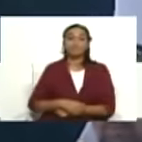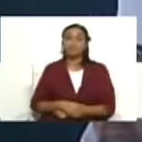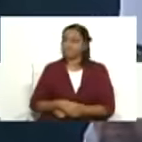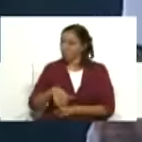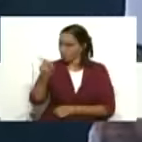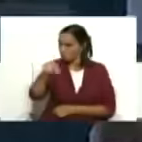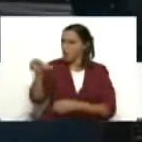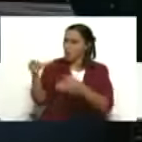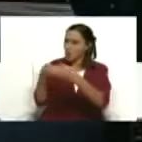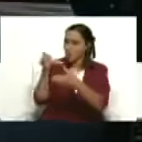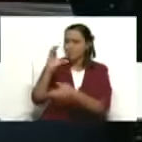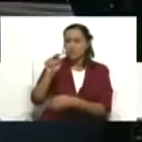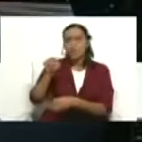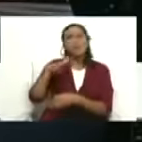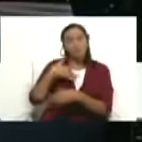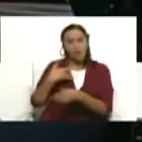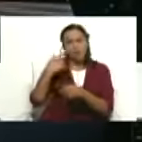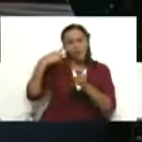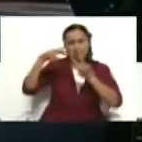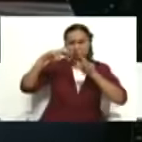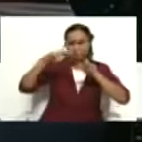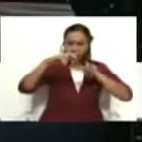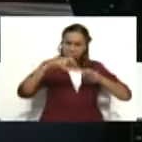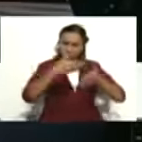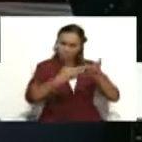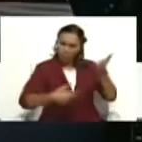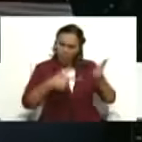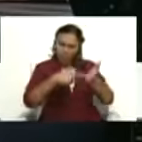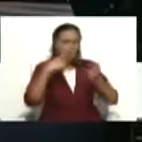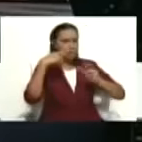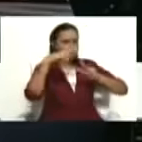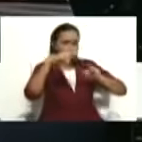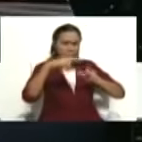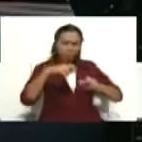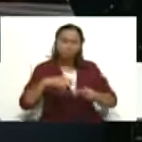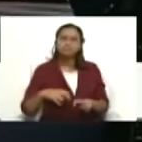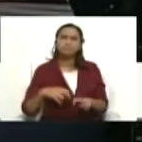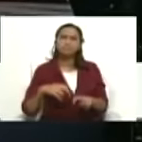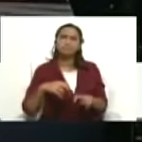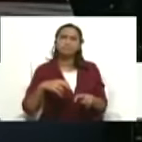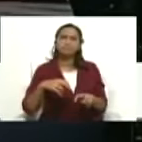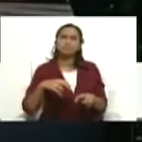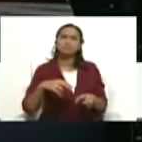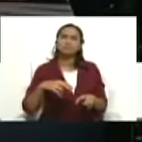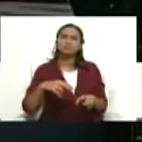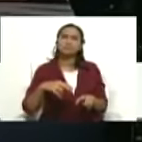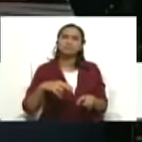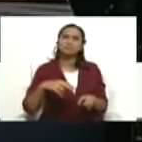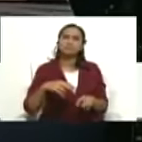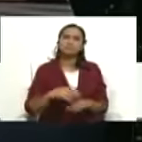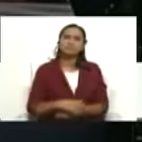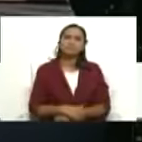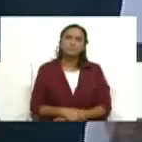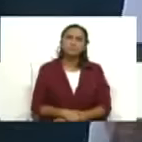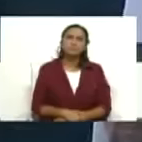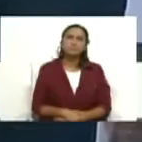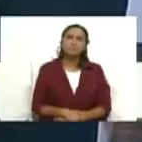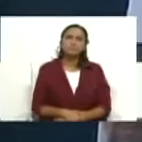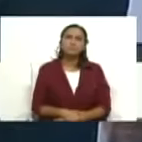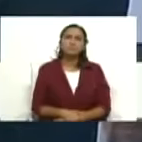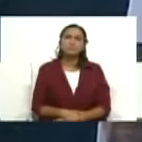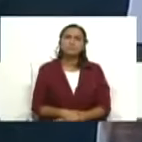revisar en base a sus prerrogativas y a sus funciones lo que está contenido en este documento y que